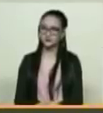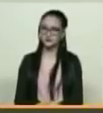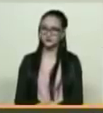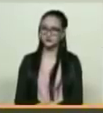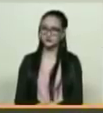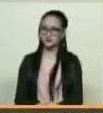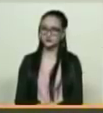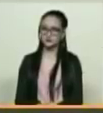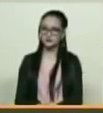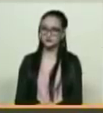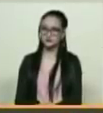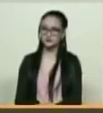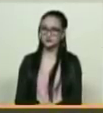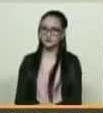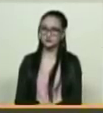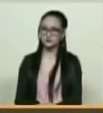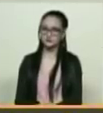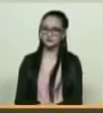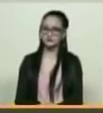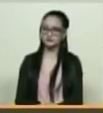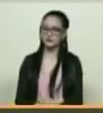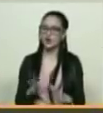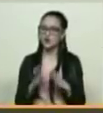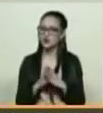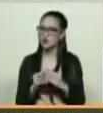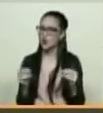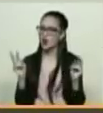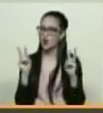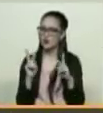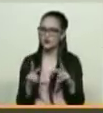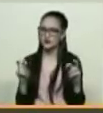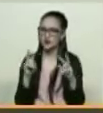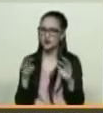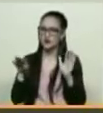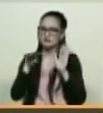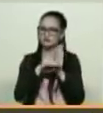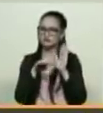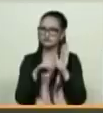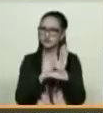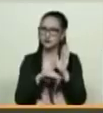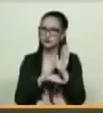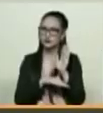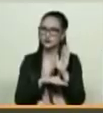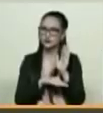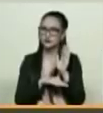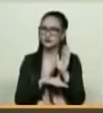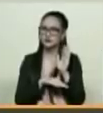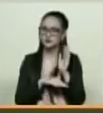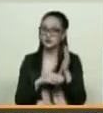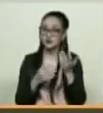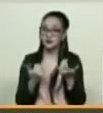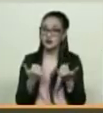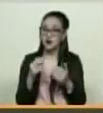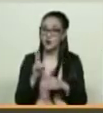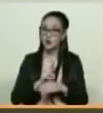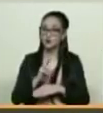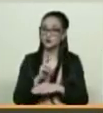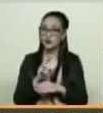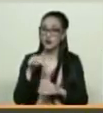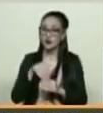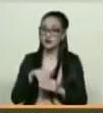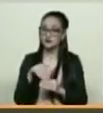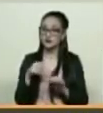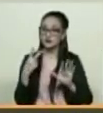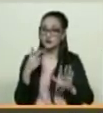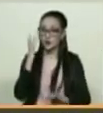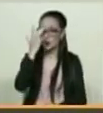Se realizarán todas las auditorías técnicas con los estándares establecidos, no inferiores a los utilizados en las elecciones del